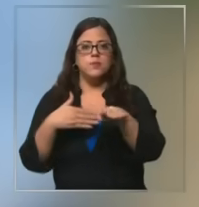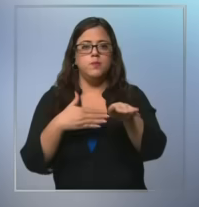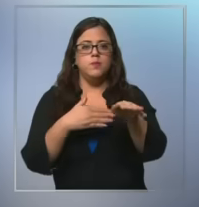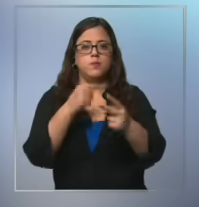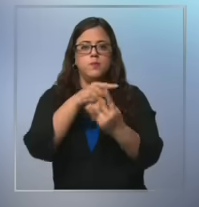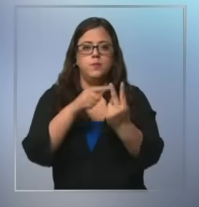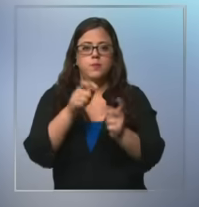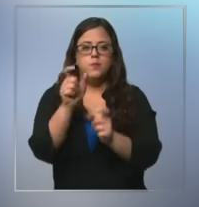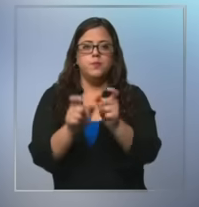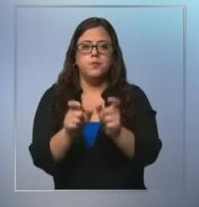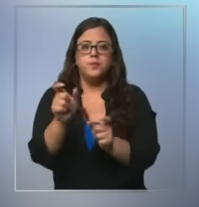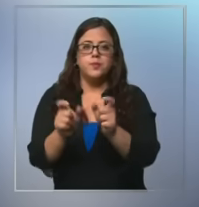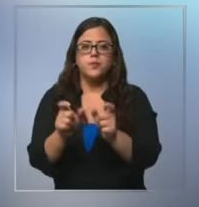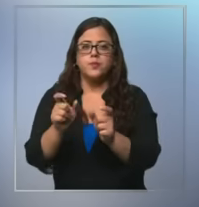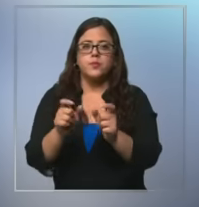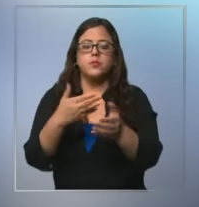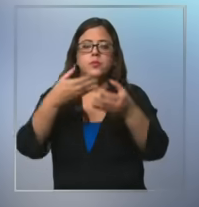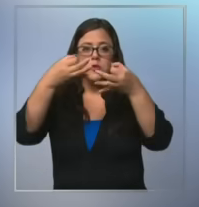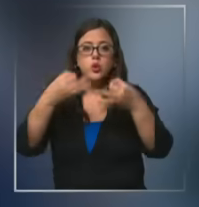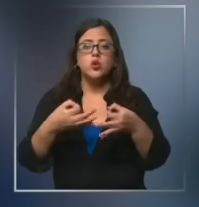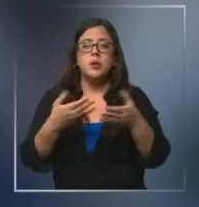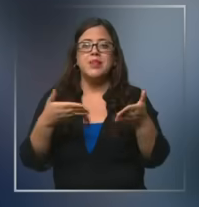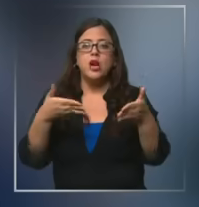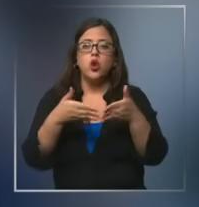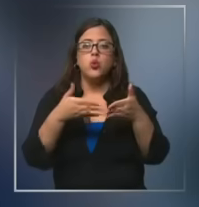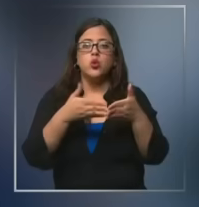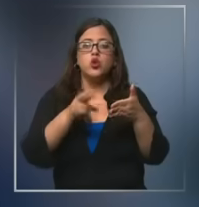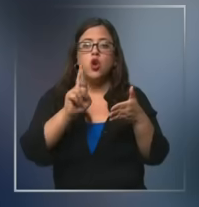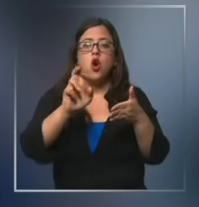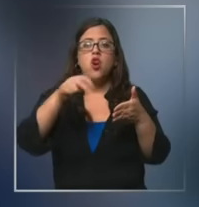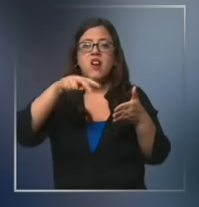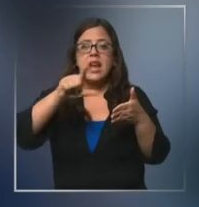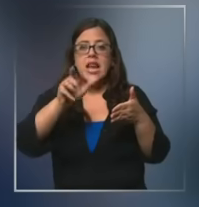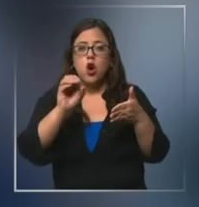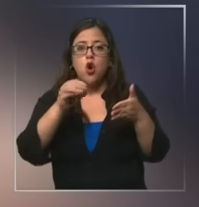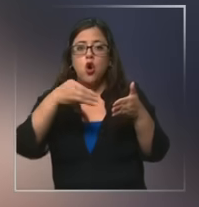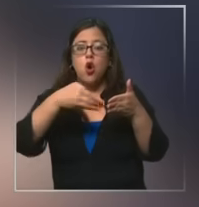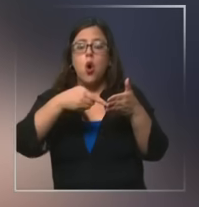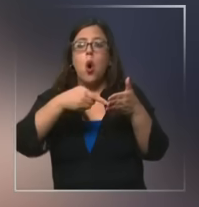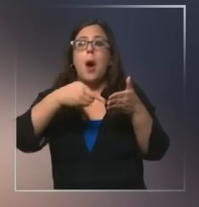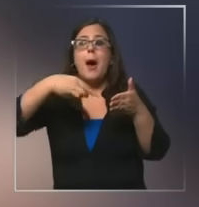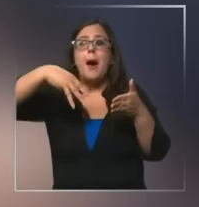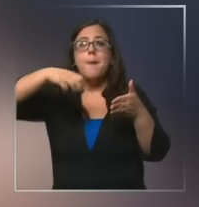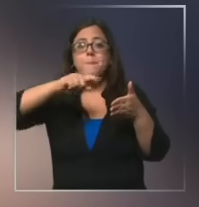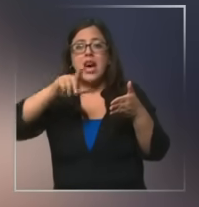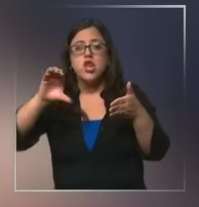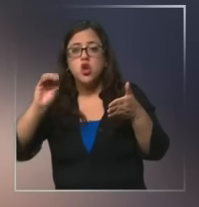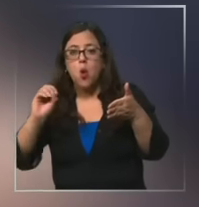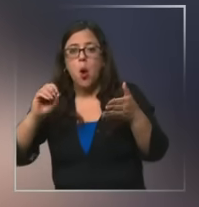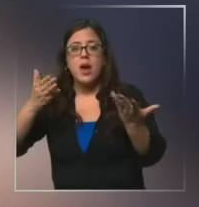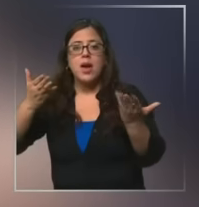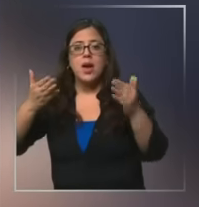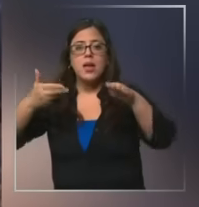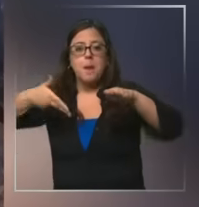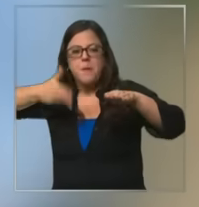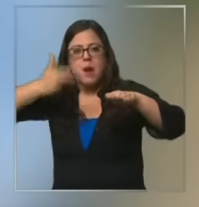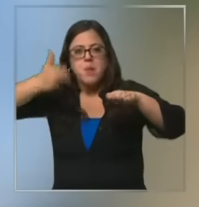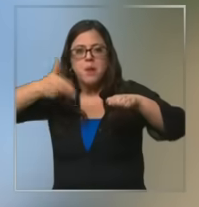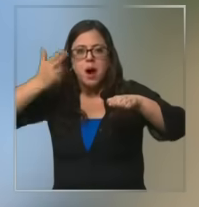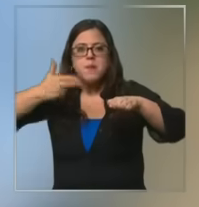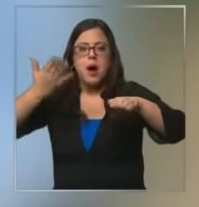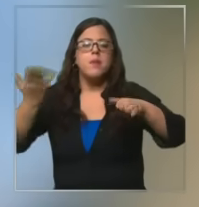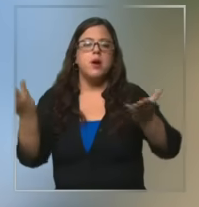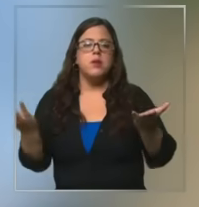personas y en el cruce de Mayúa con Rengo finalmente los interceptan y les dan muerte de inmediato, sin mediar palabra. Estos sujetos se